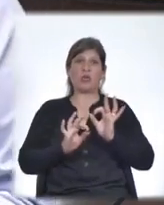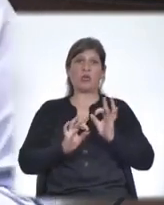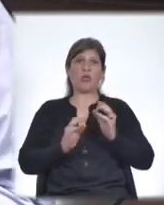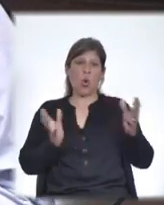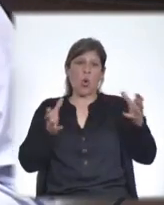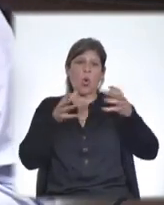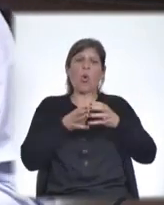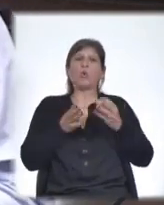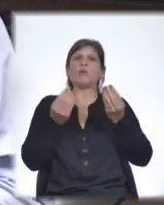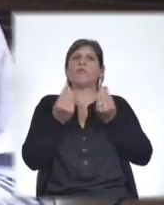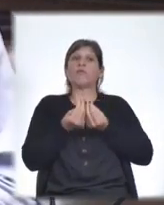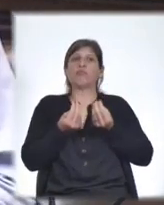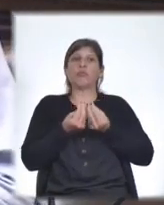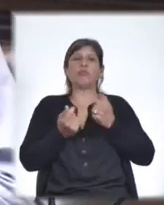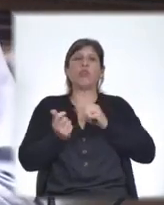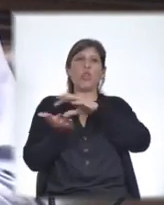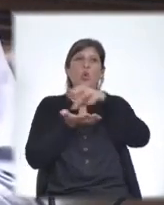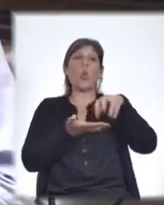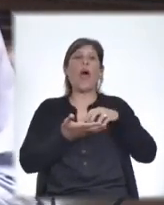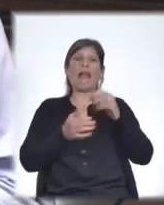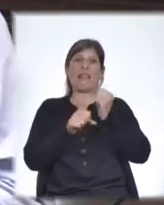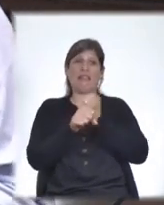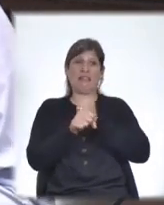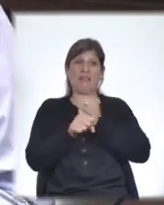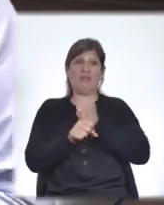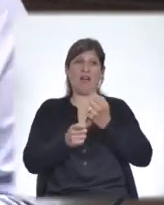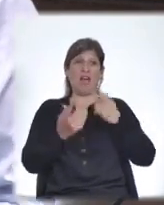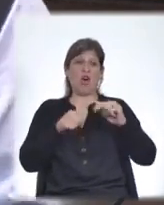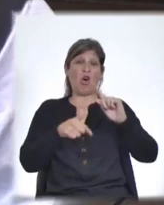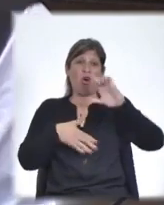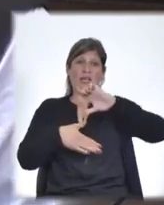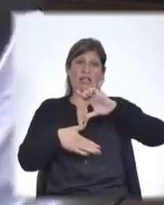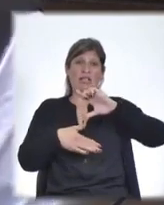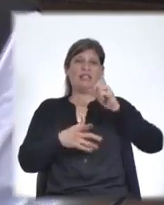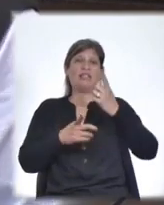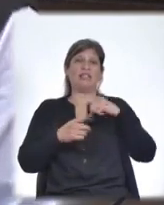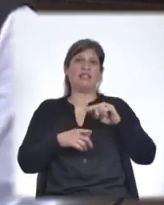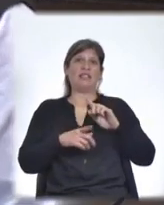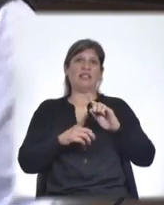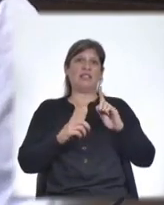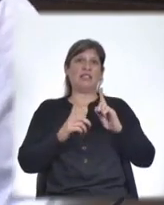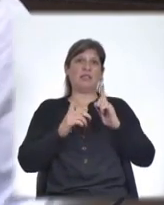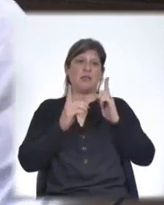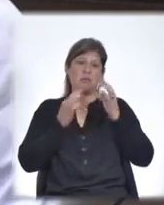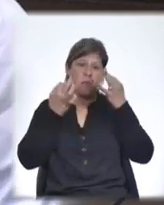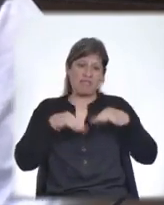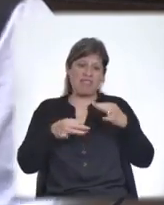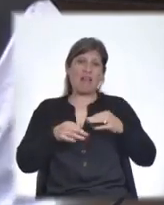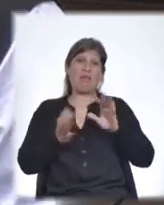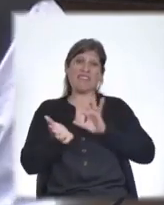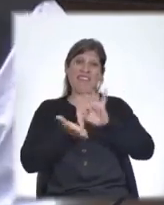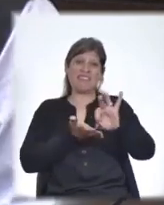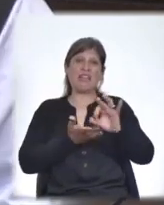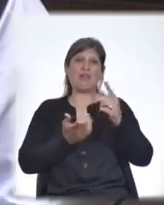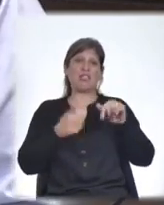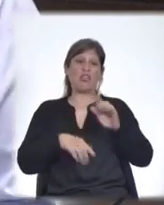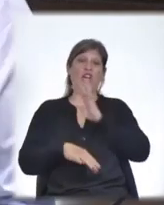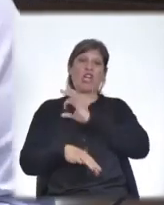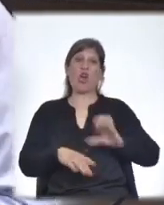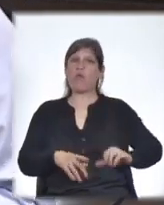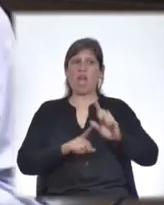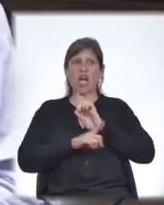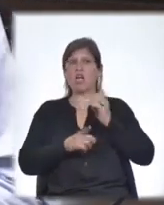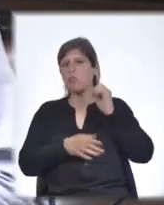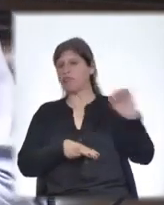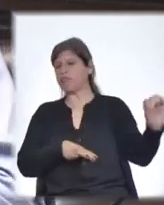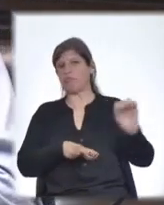conjunto gigantesco de puestos de trabajo en nuestra región, en América Latina, particularmente de los servicios, y que el gobierno no está atendiendo y le está